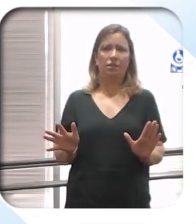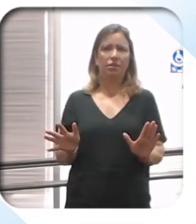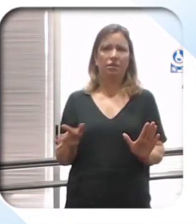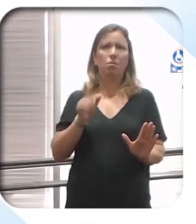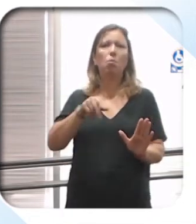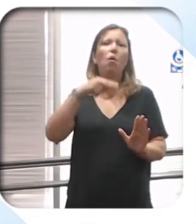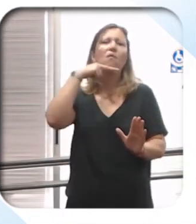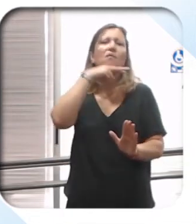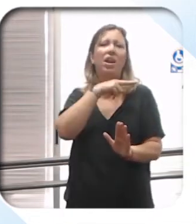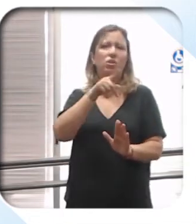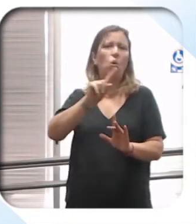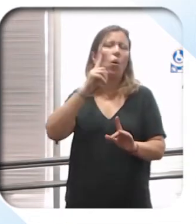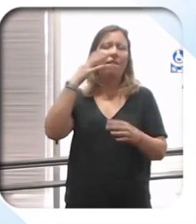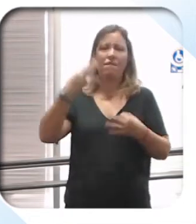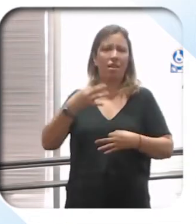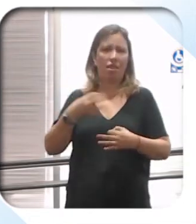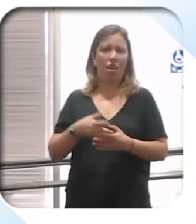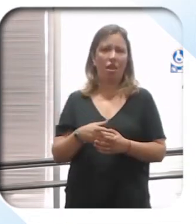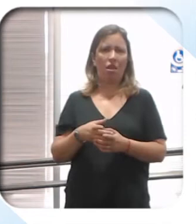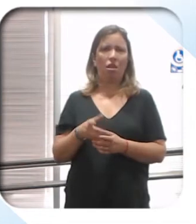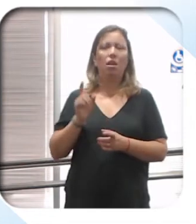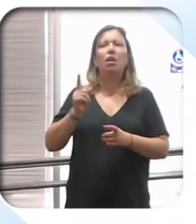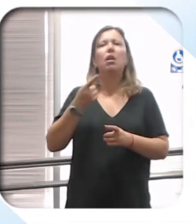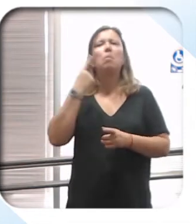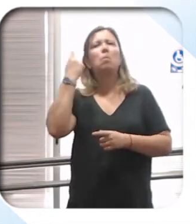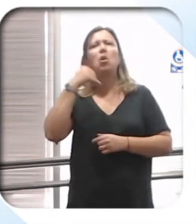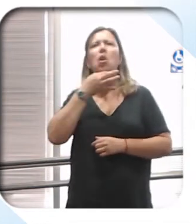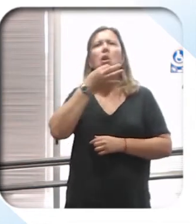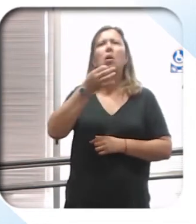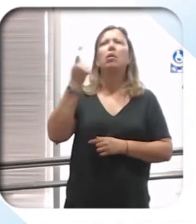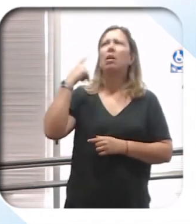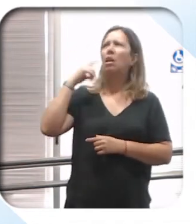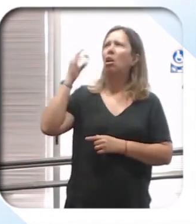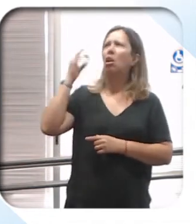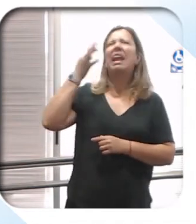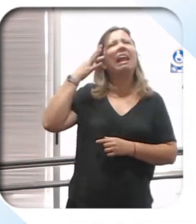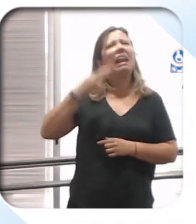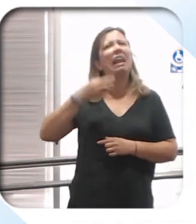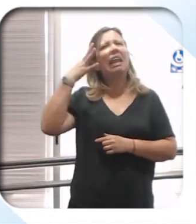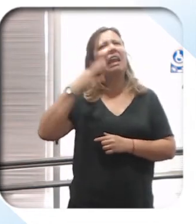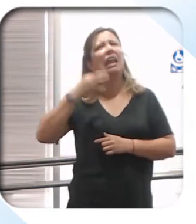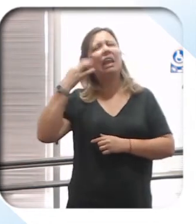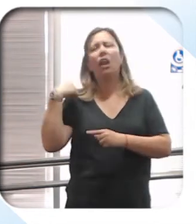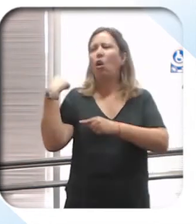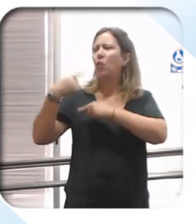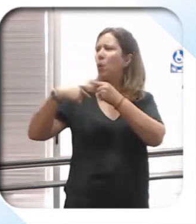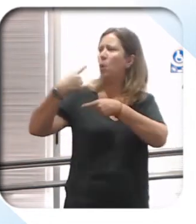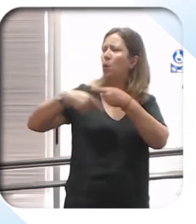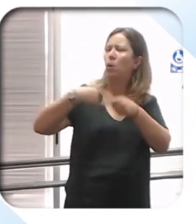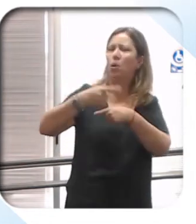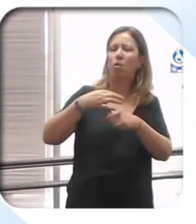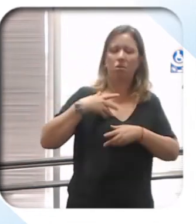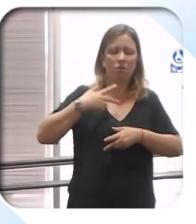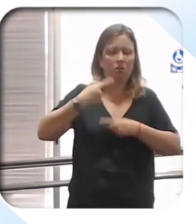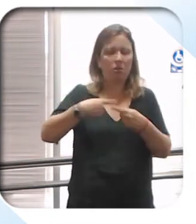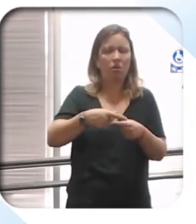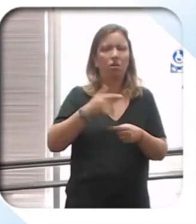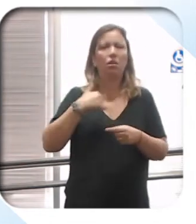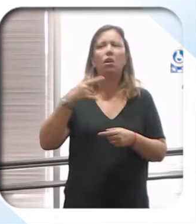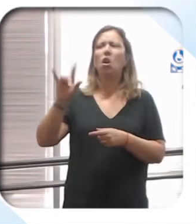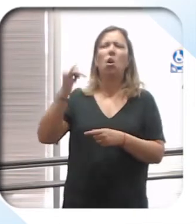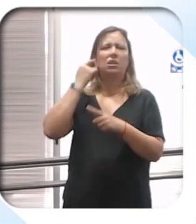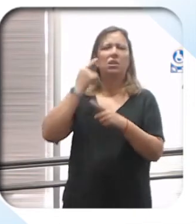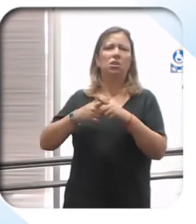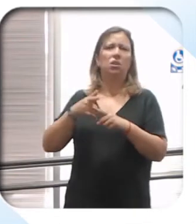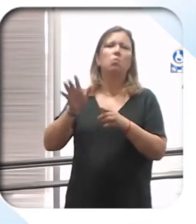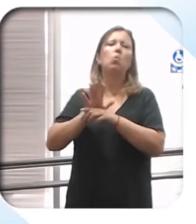Estas falsas verdades que tratan de explicar lo que no entendemos o desconocemos, por ejemplo, que son asexuados, que son